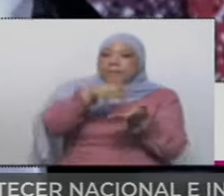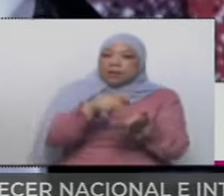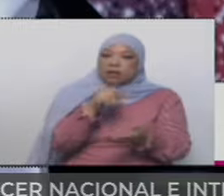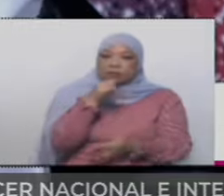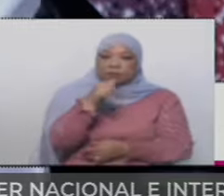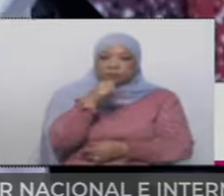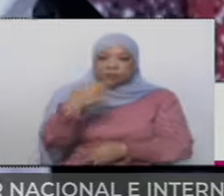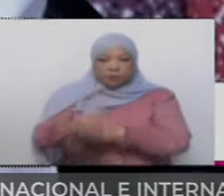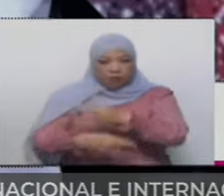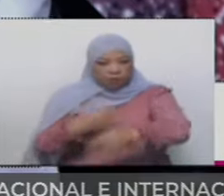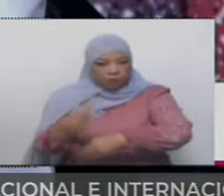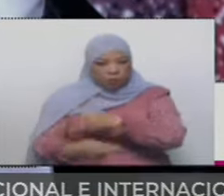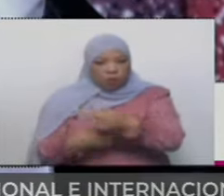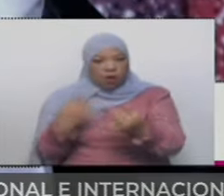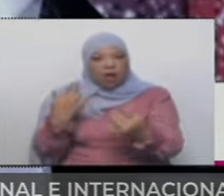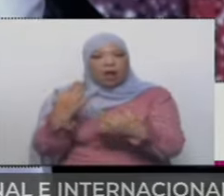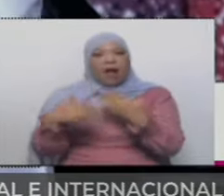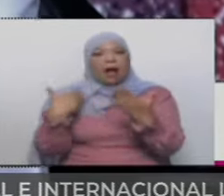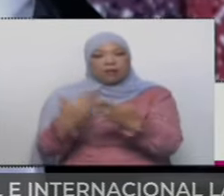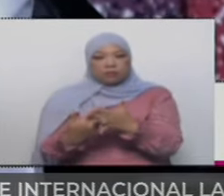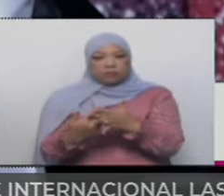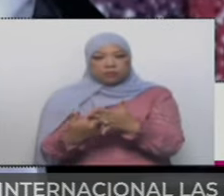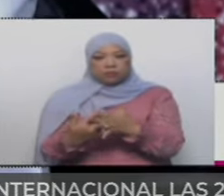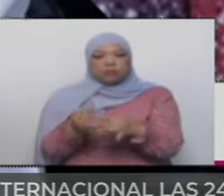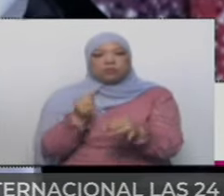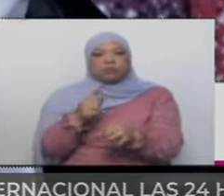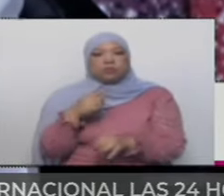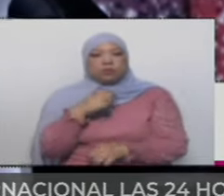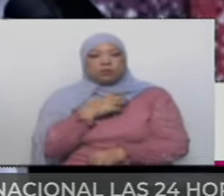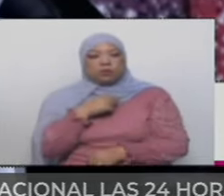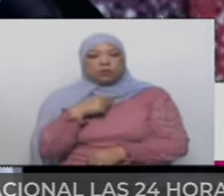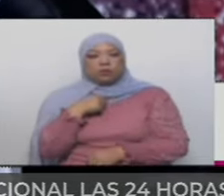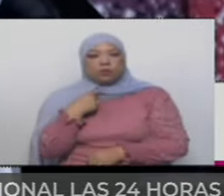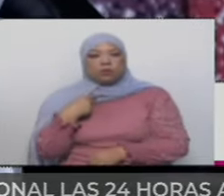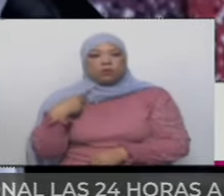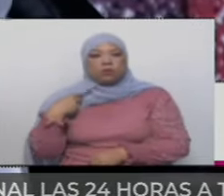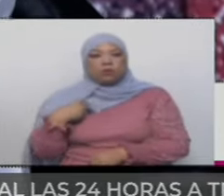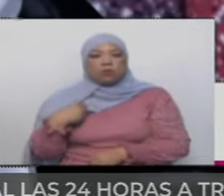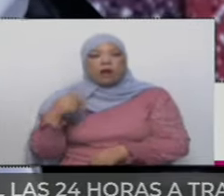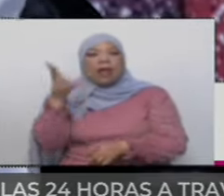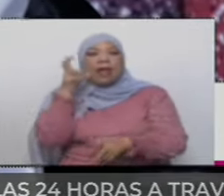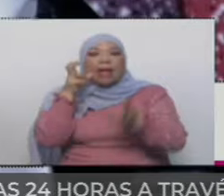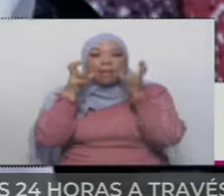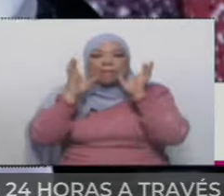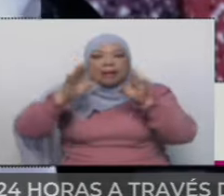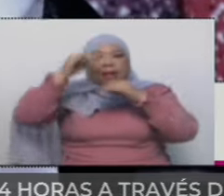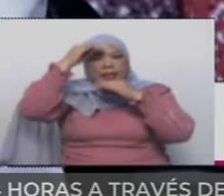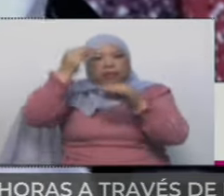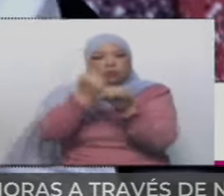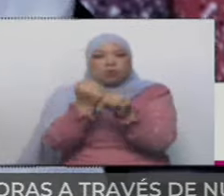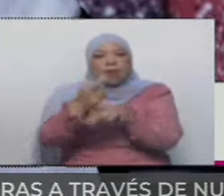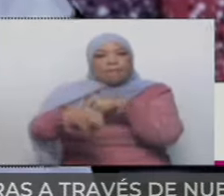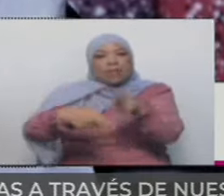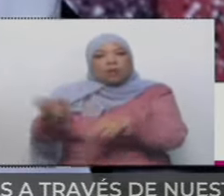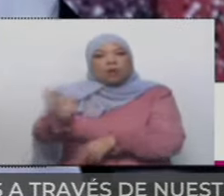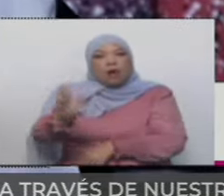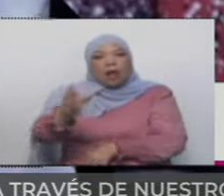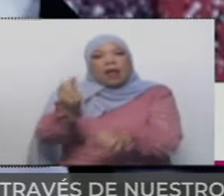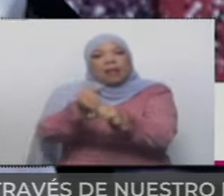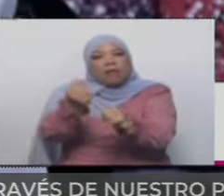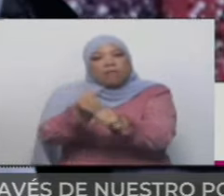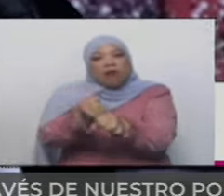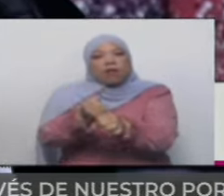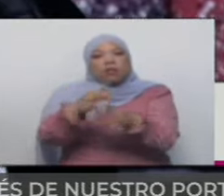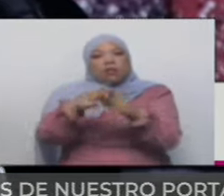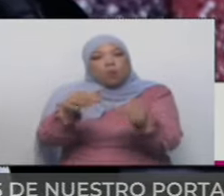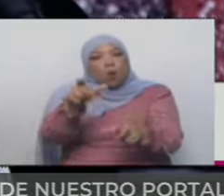la revolución y también, presidente, como dijo usted, escuchar al que tengamos que escuchar. En el metro de Caracas hay trabajadores y trabajadoras